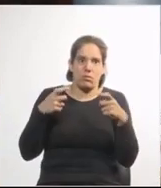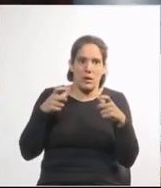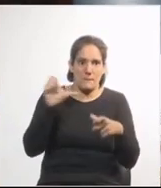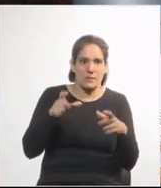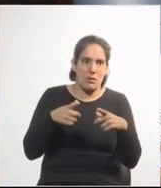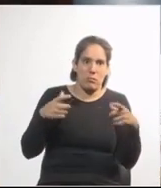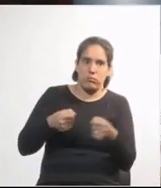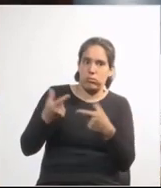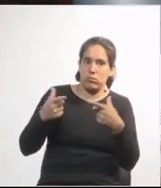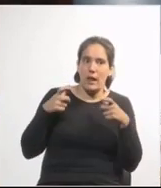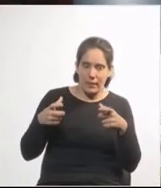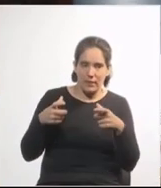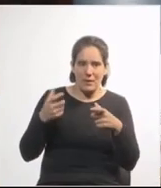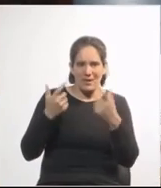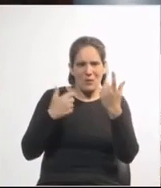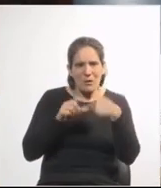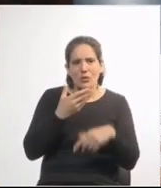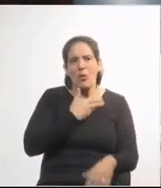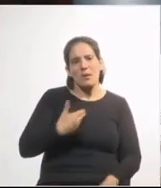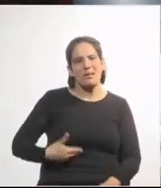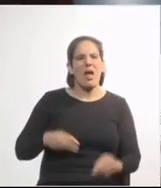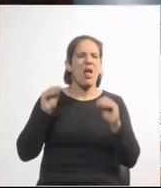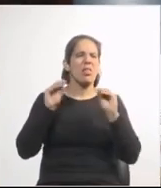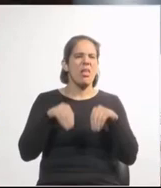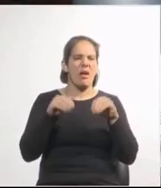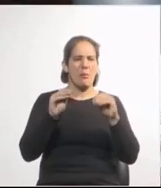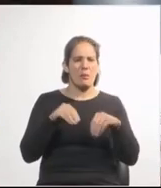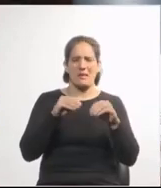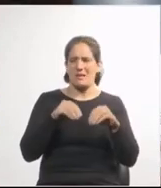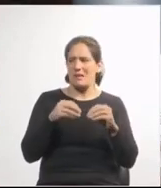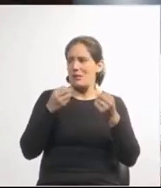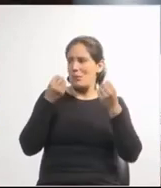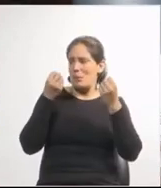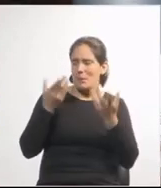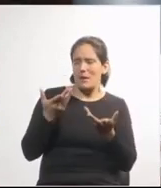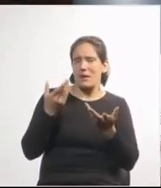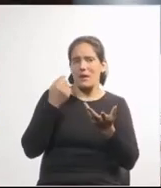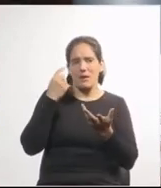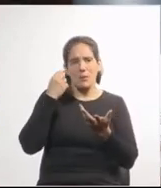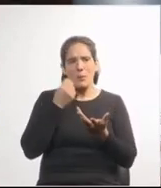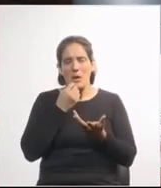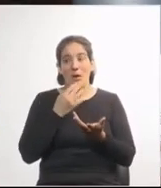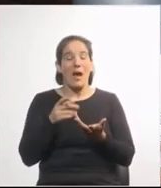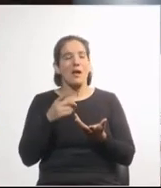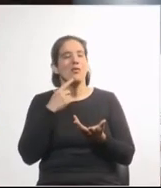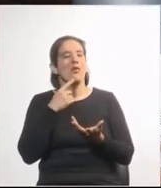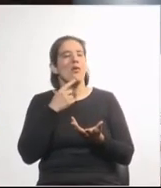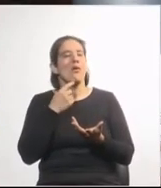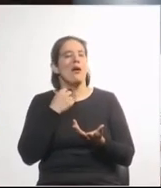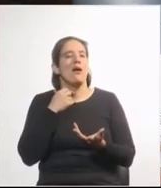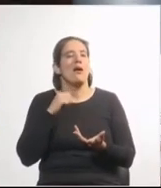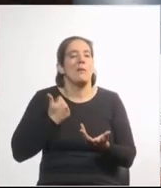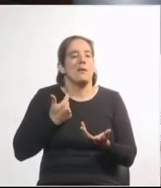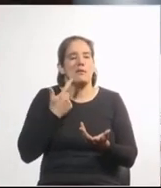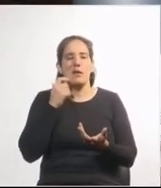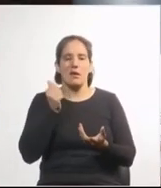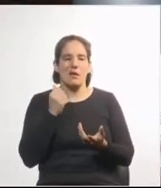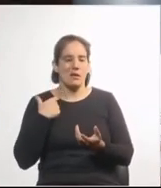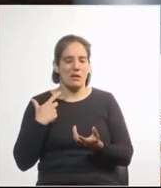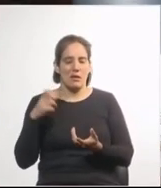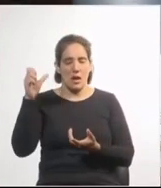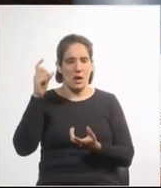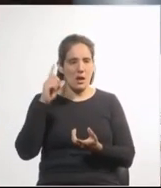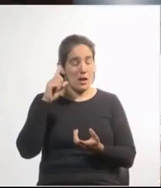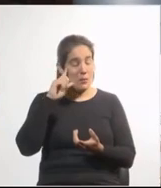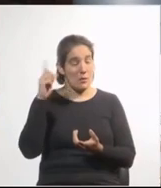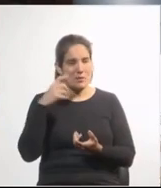más débil, lo que puede ser positivo para el capital transnacional y de mayor porte, que no necesita el apoyo de las políticas públicas